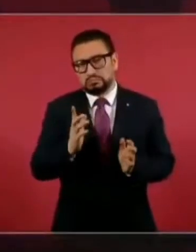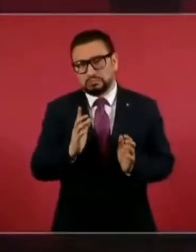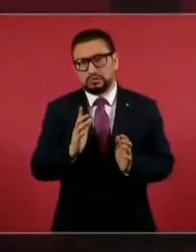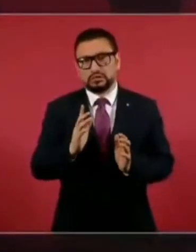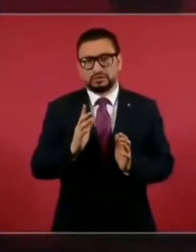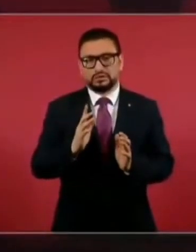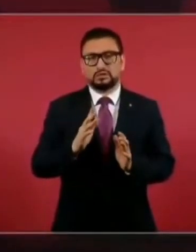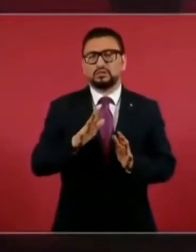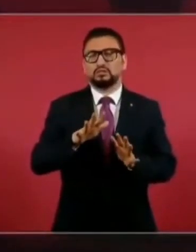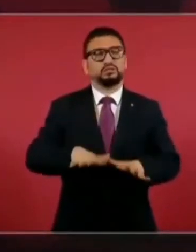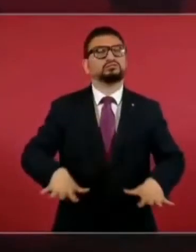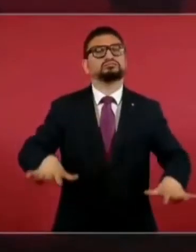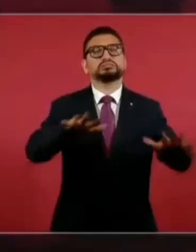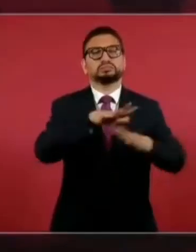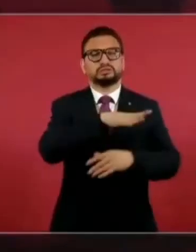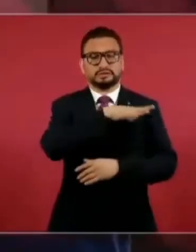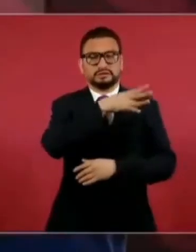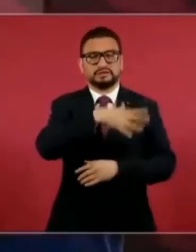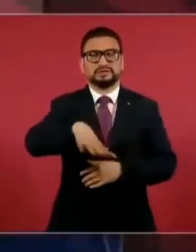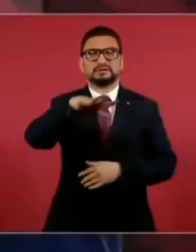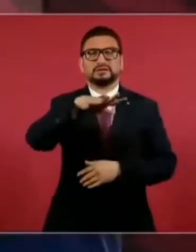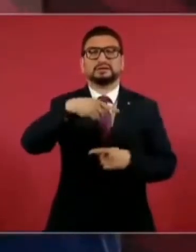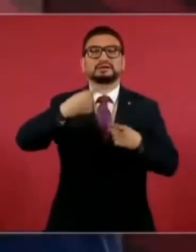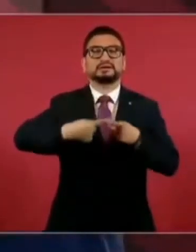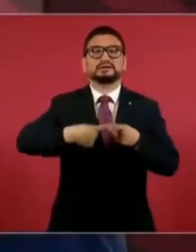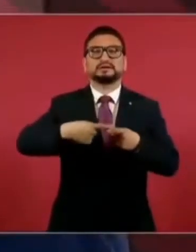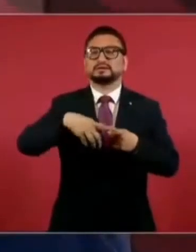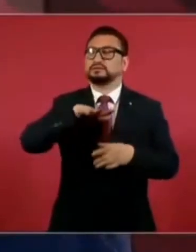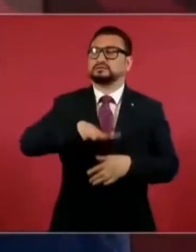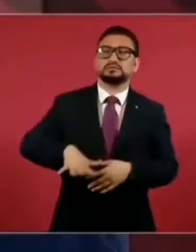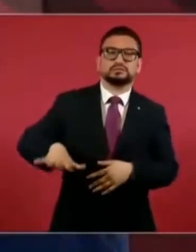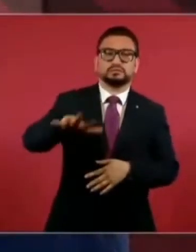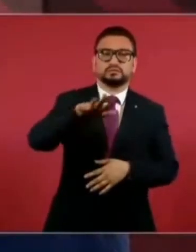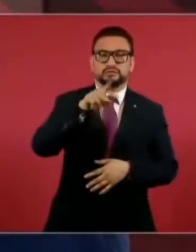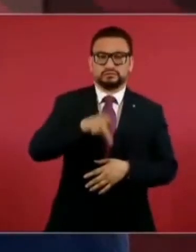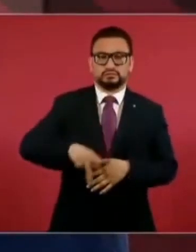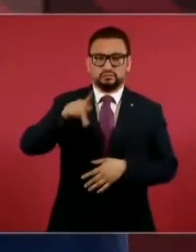en lo general, el pueblo no traiciona.